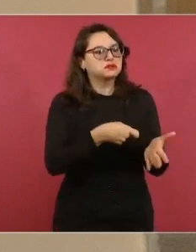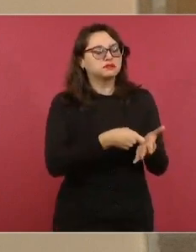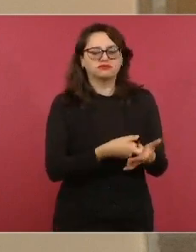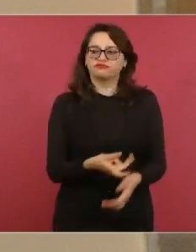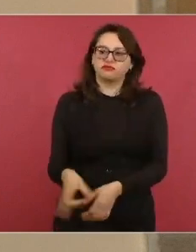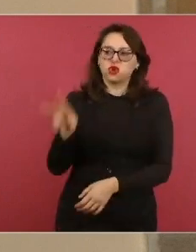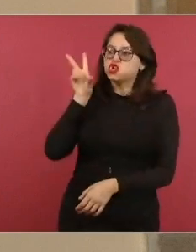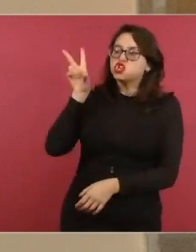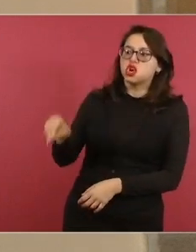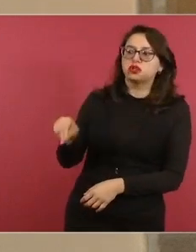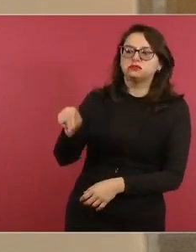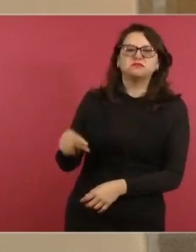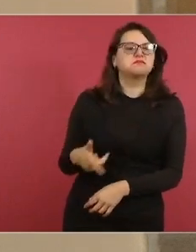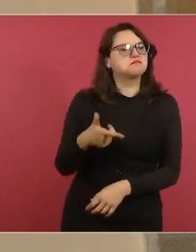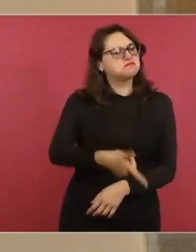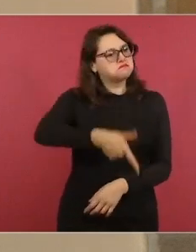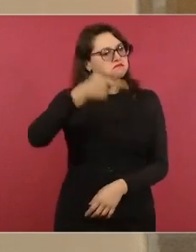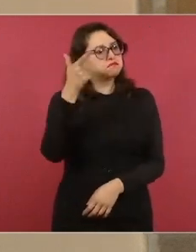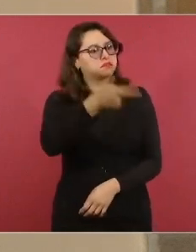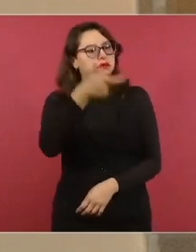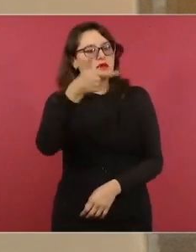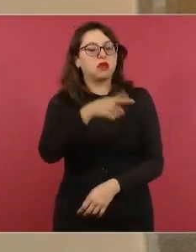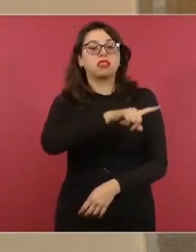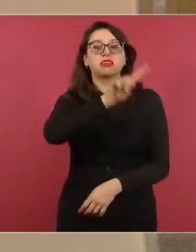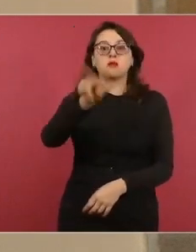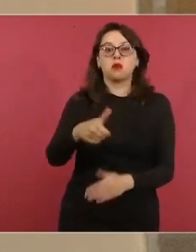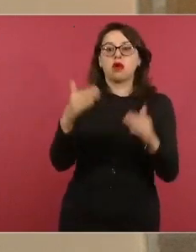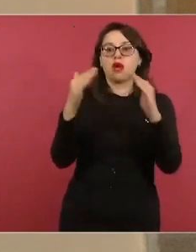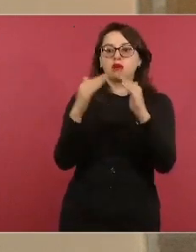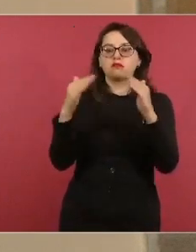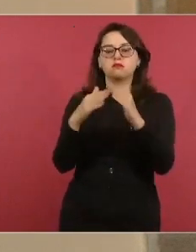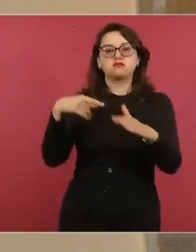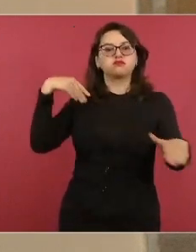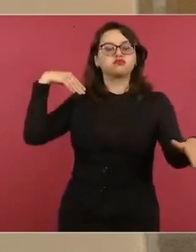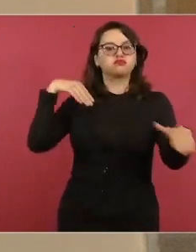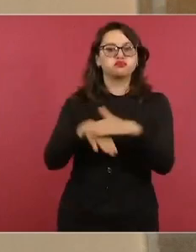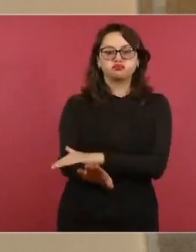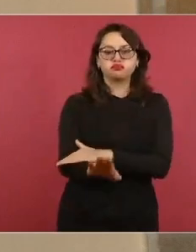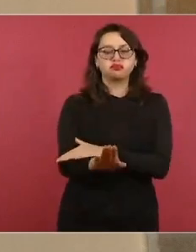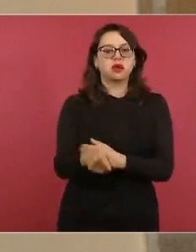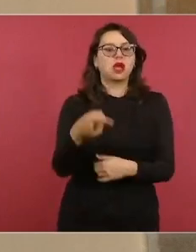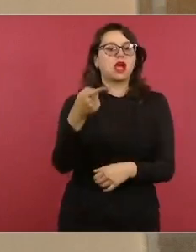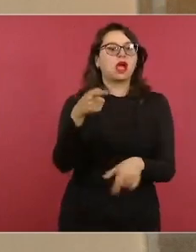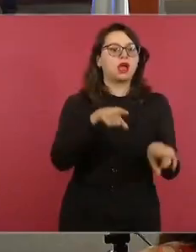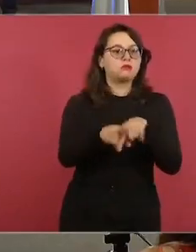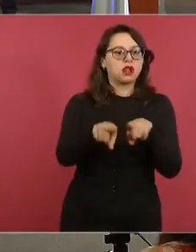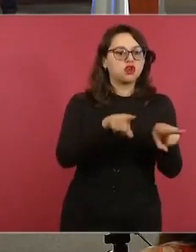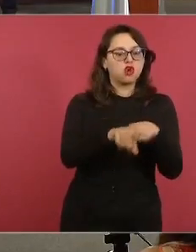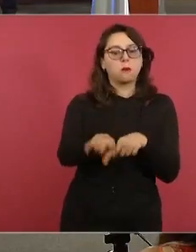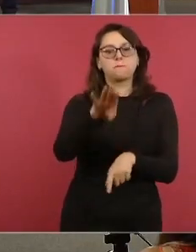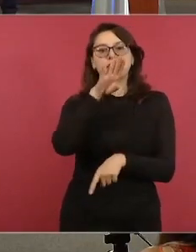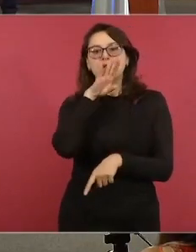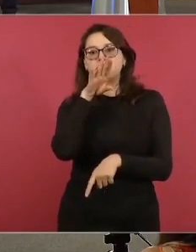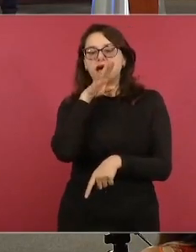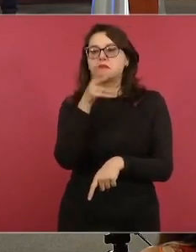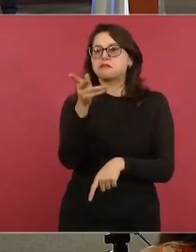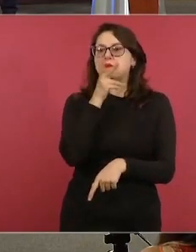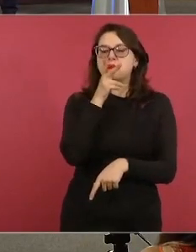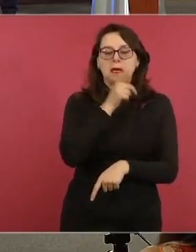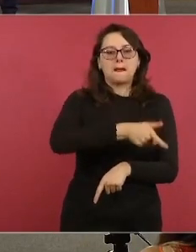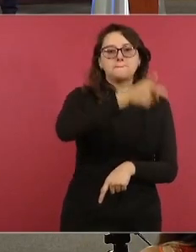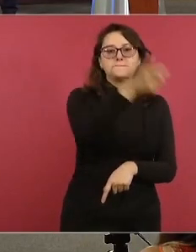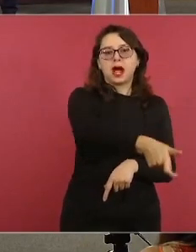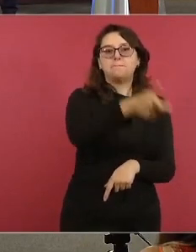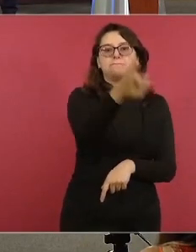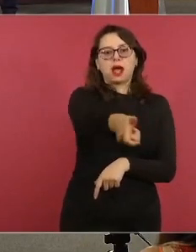hermano lesionando a la madre y al hermano y privando de la vida al padre adelante la de aquí tenemos